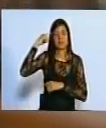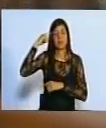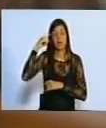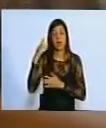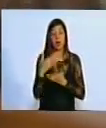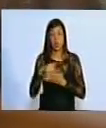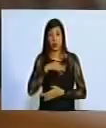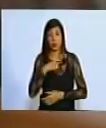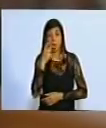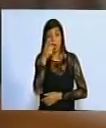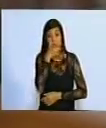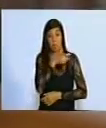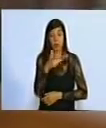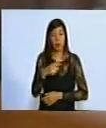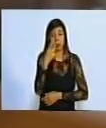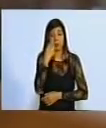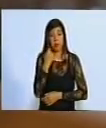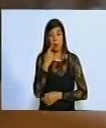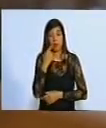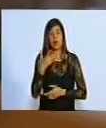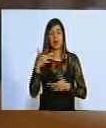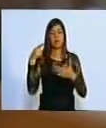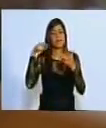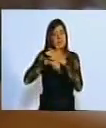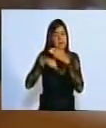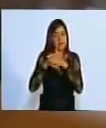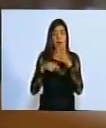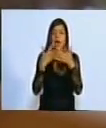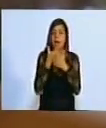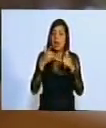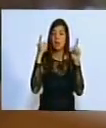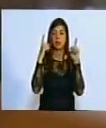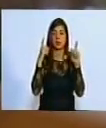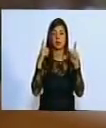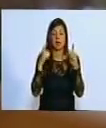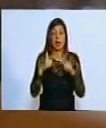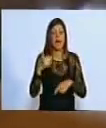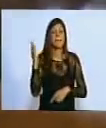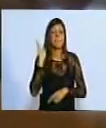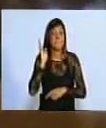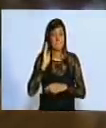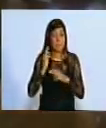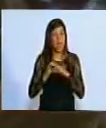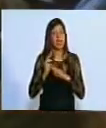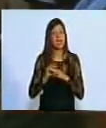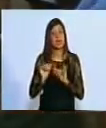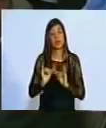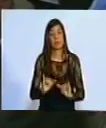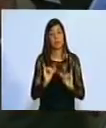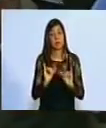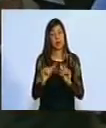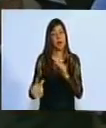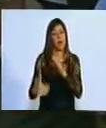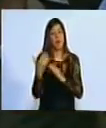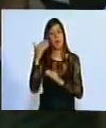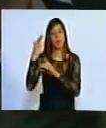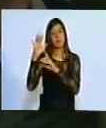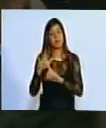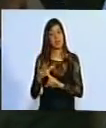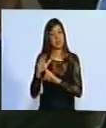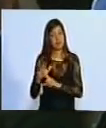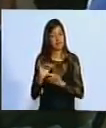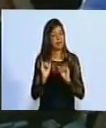siendo popular la causa de la emancipación, el peligro de la persistencia del modelo opresor